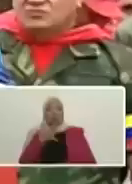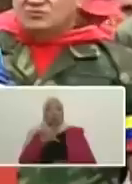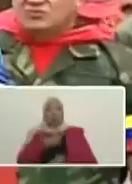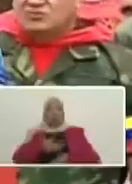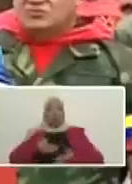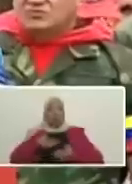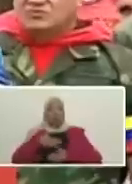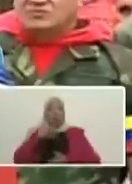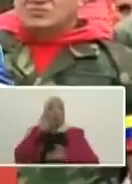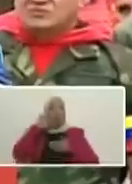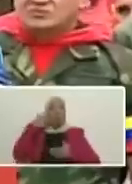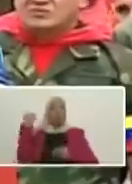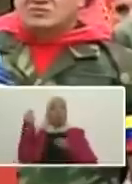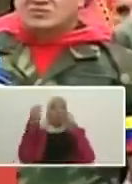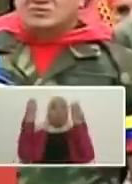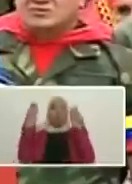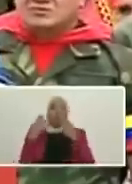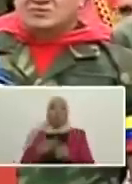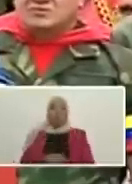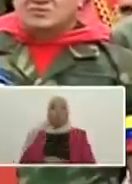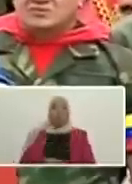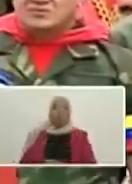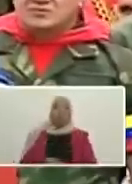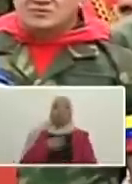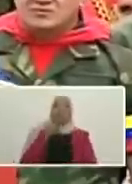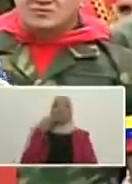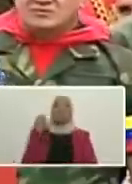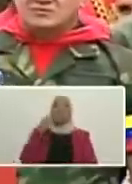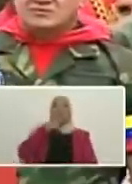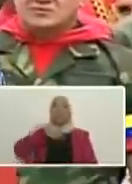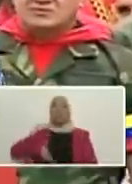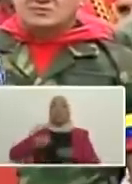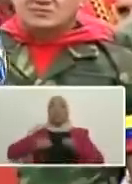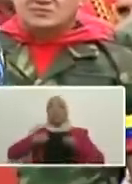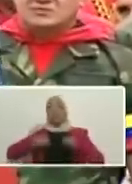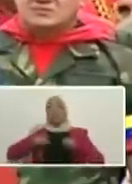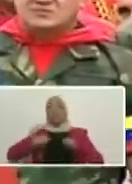complacidos, orgullosos de esta historia que hemos vivido.